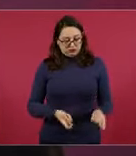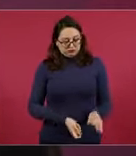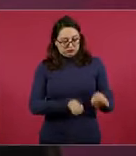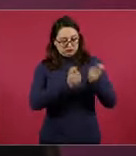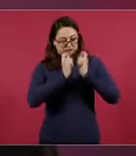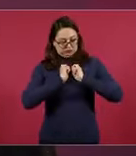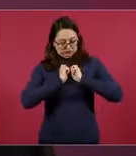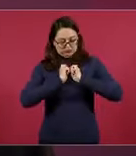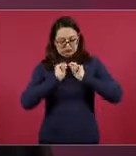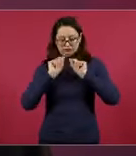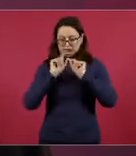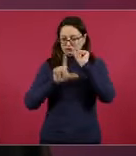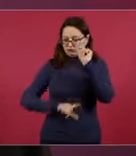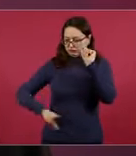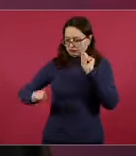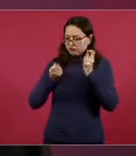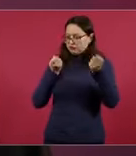como México,